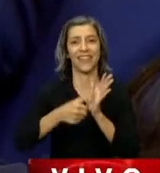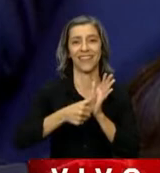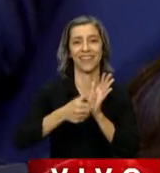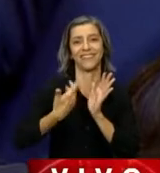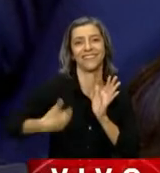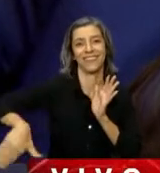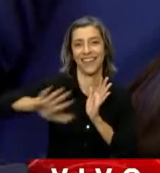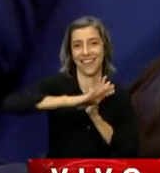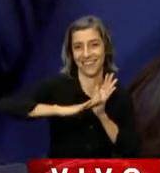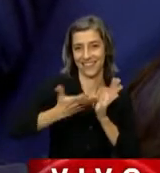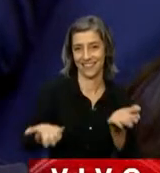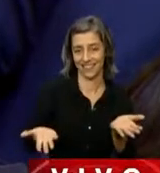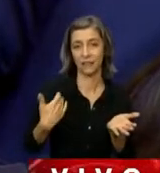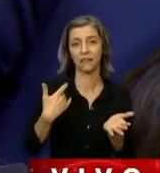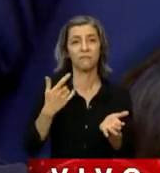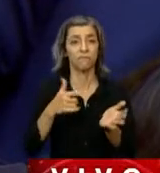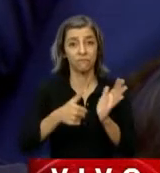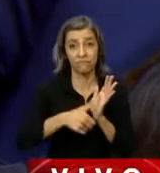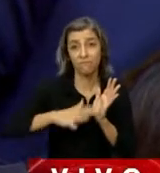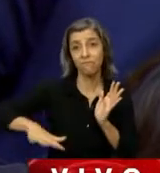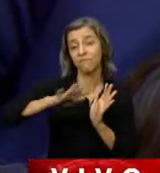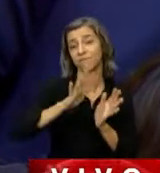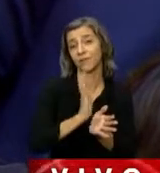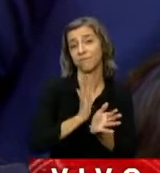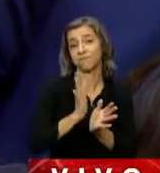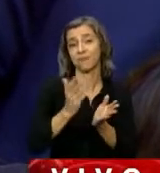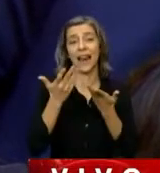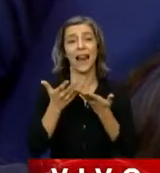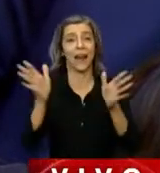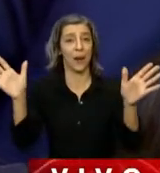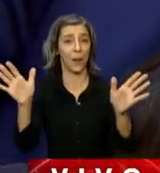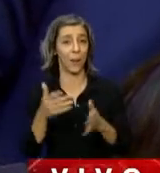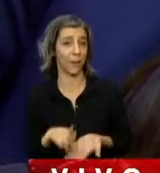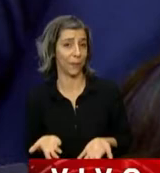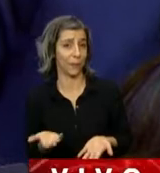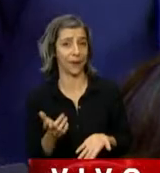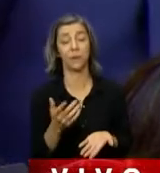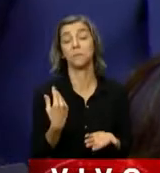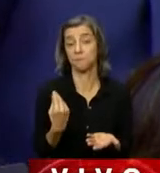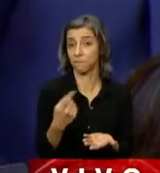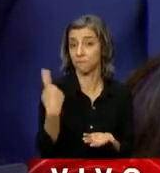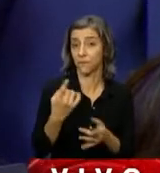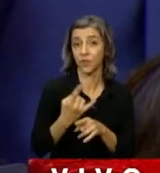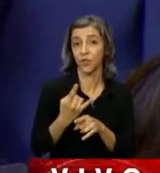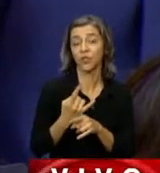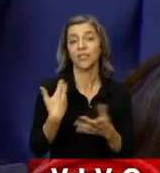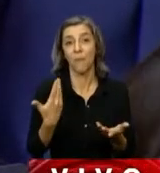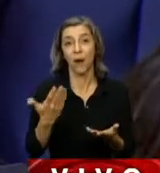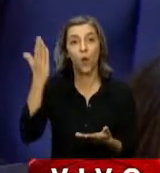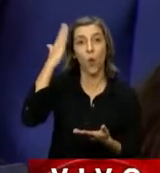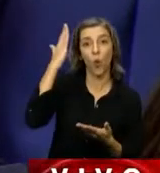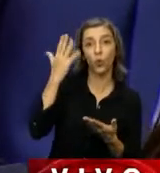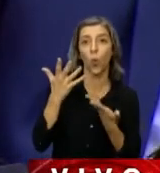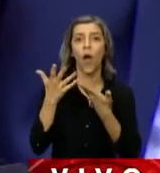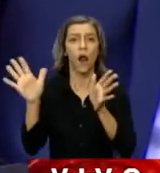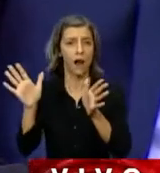hablando de identidad hablamos también de libertad. Pero de esa libertad cuestionadora que es la que tiene la cultura, de